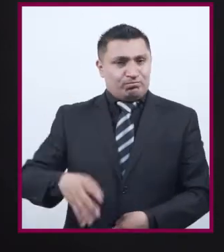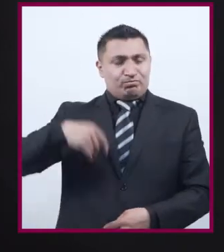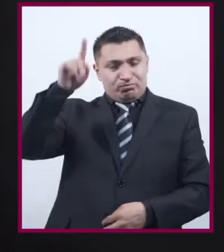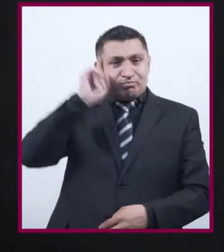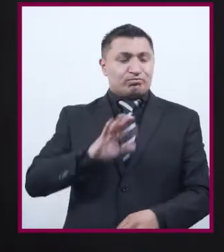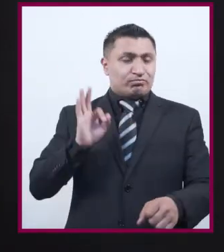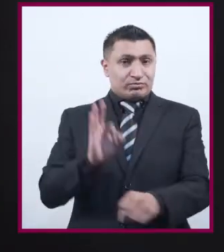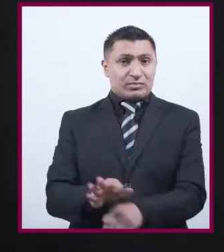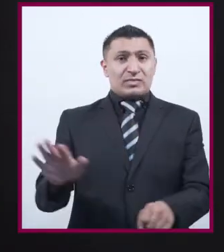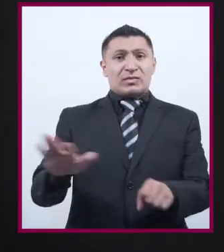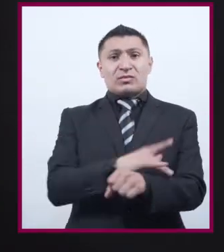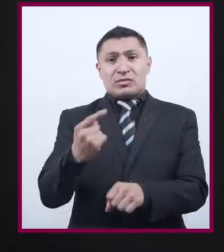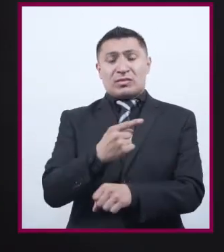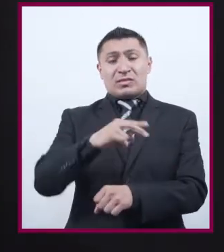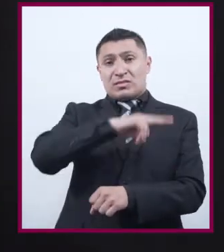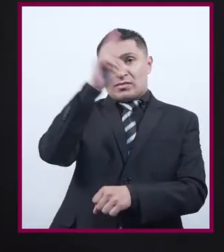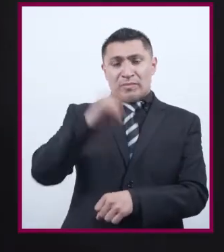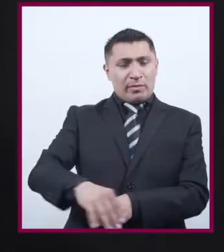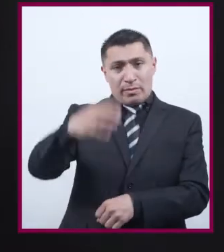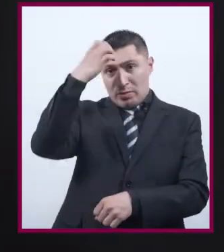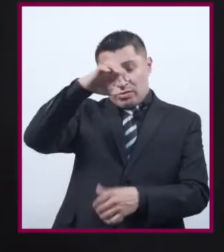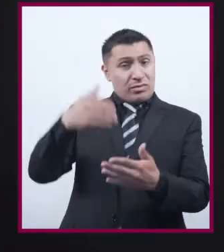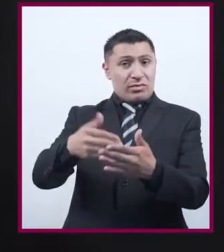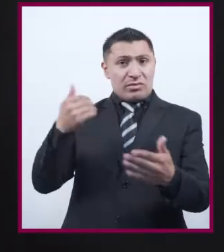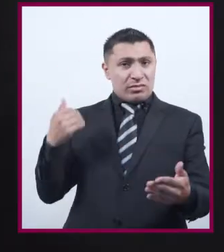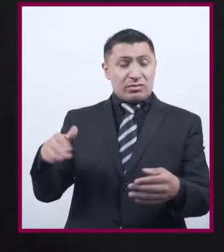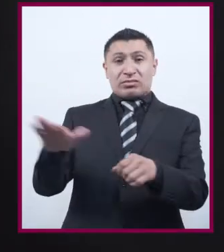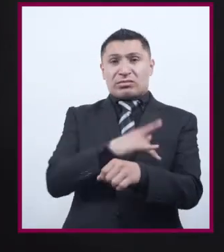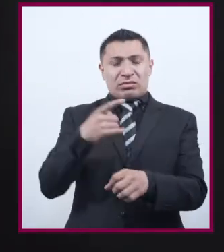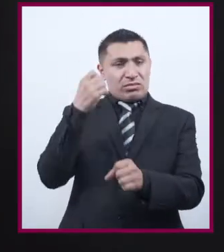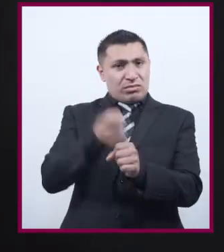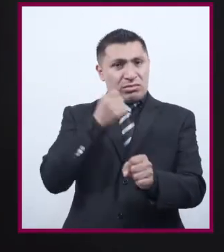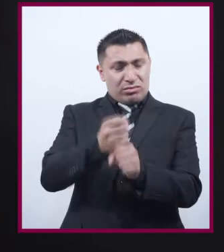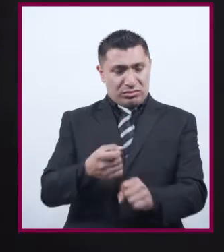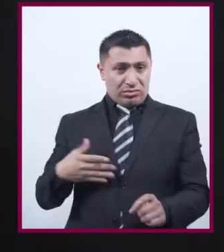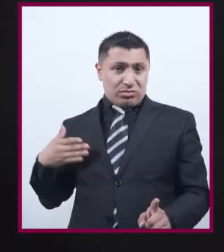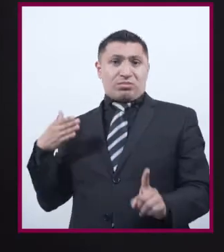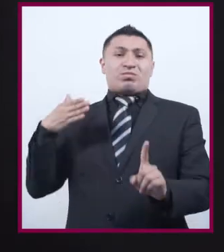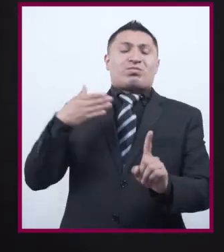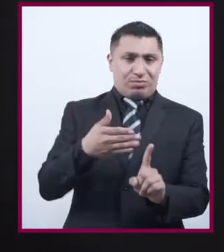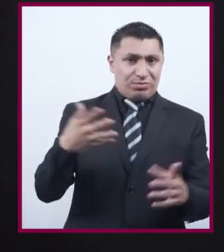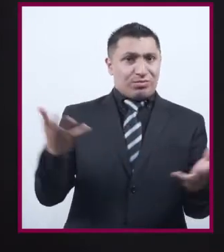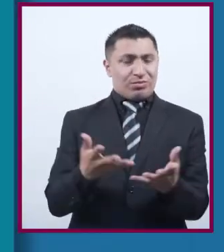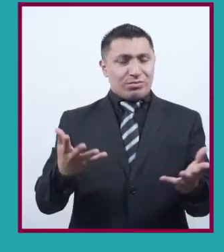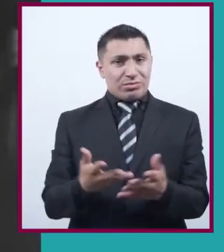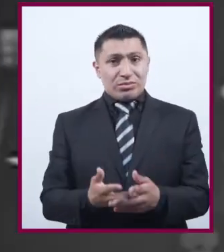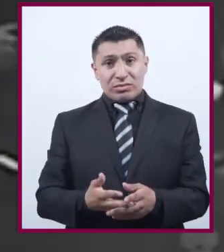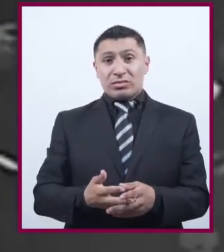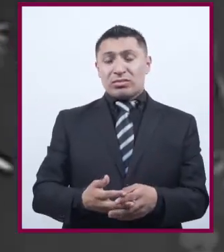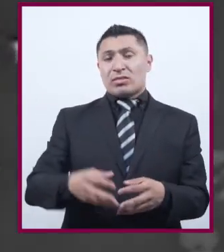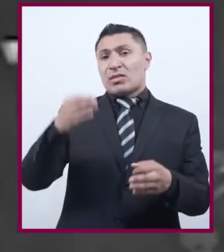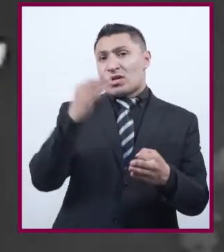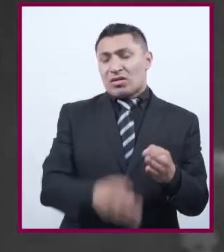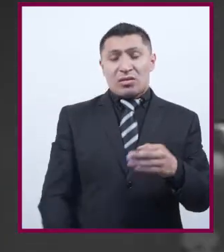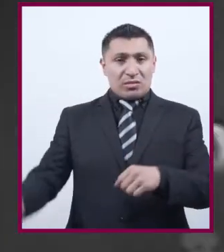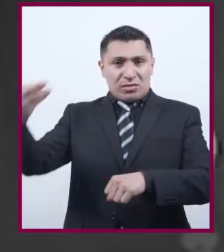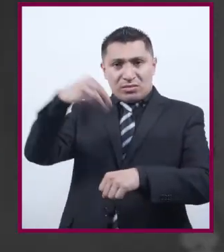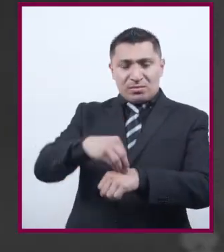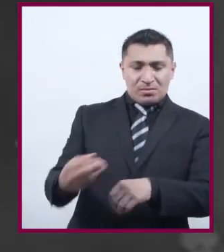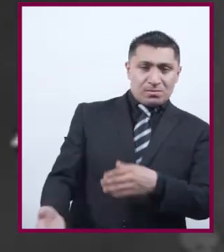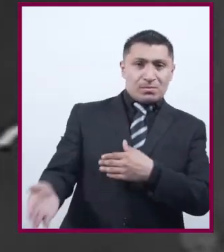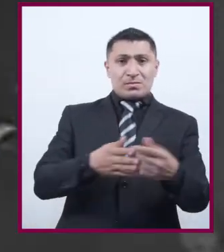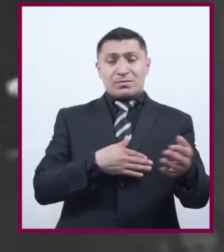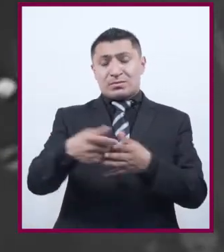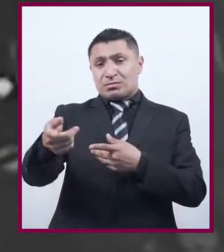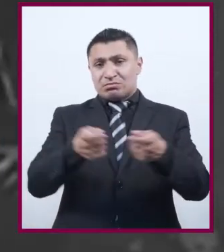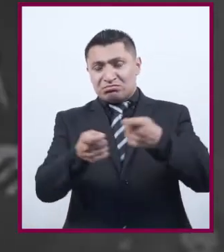sufragistas, porque nunca la experiencia es previa y porque la práctica se adquiere en la lucha. Aunque al final se impusieron